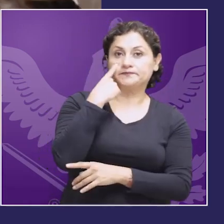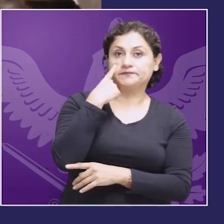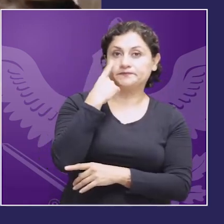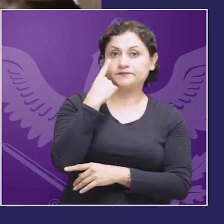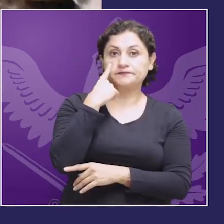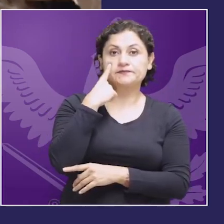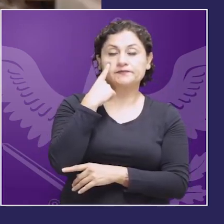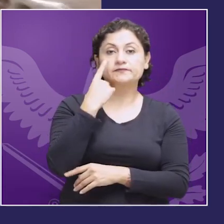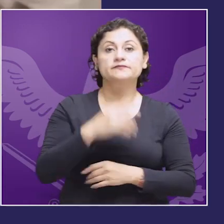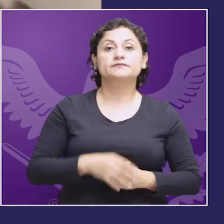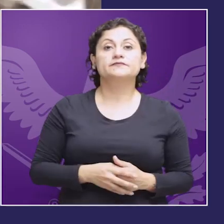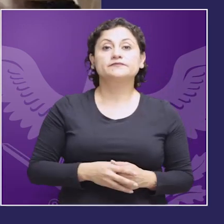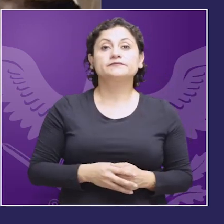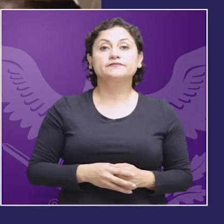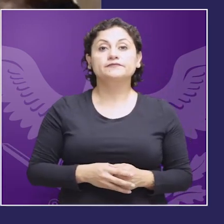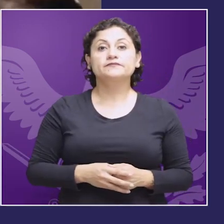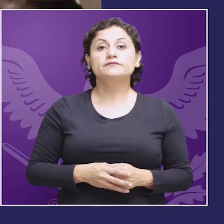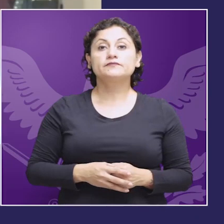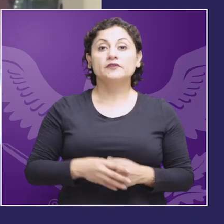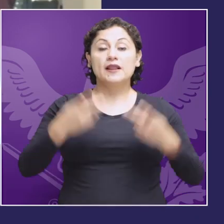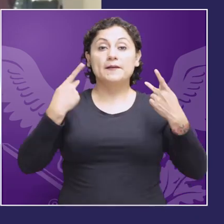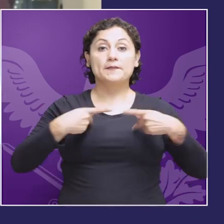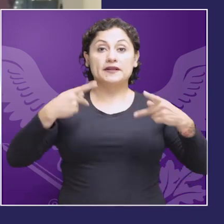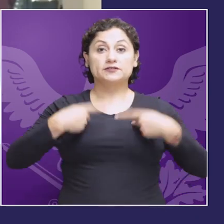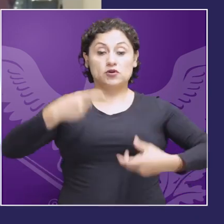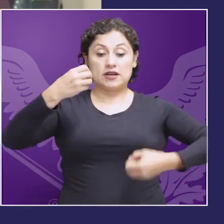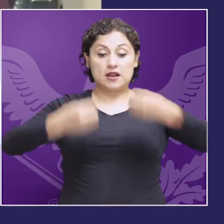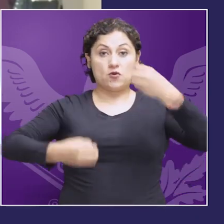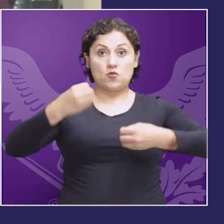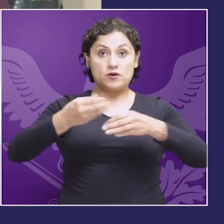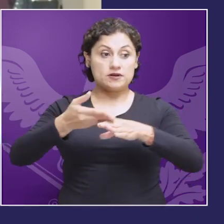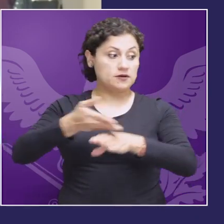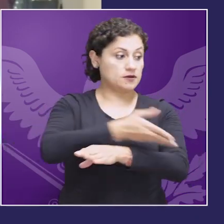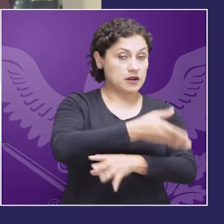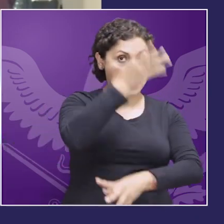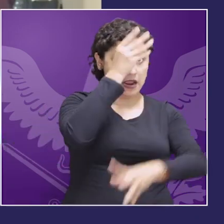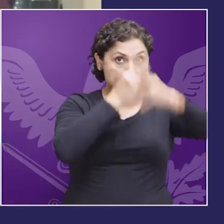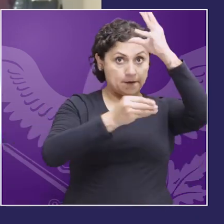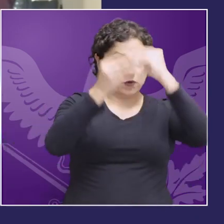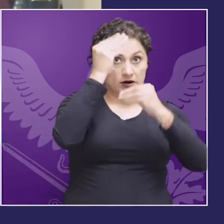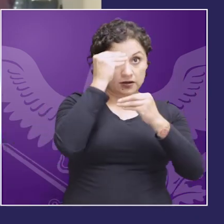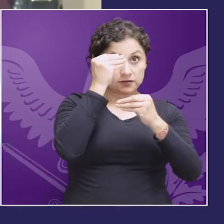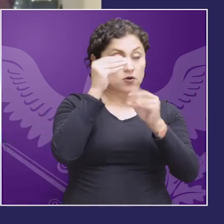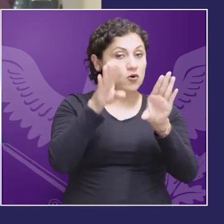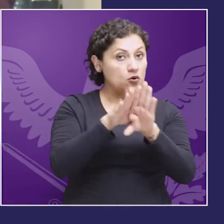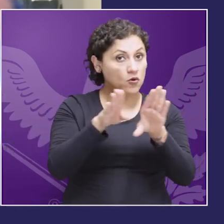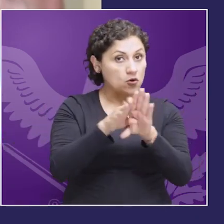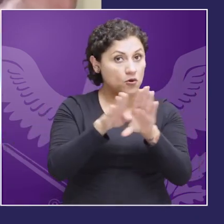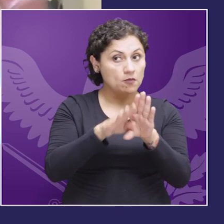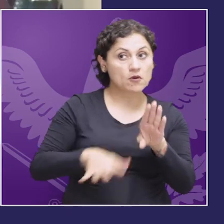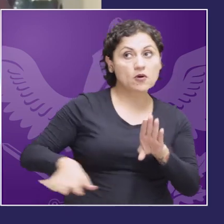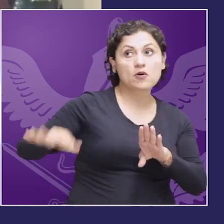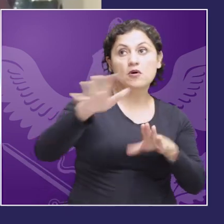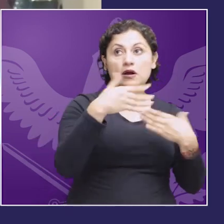de los juristas es una formación para entender la realidad y llevarla a la interpretación